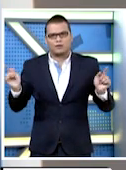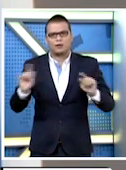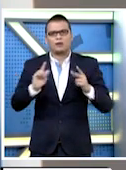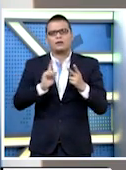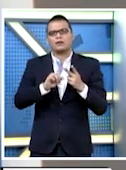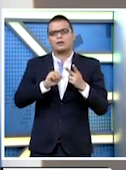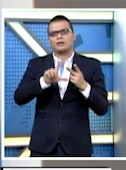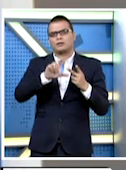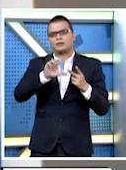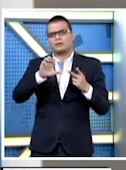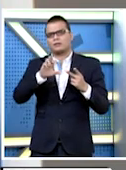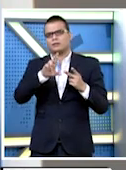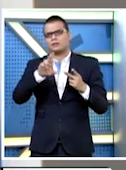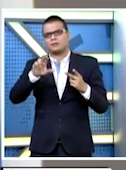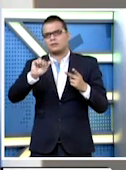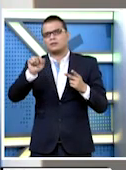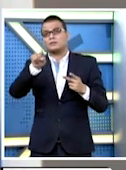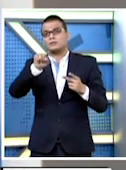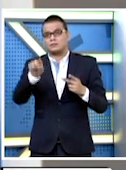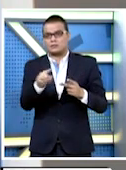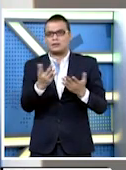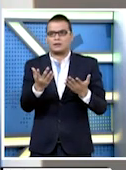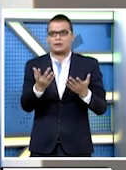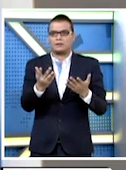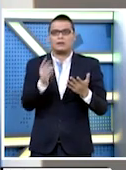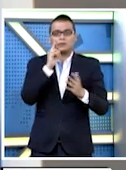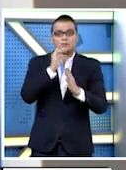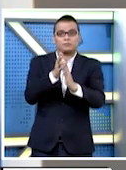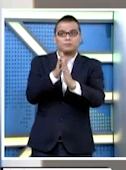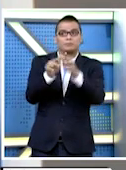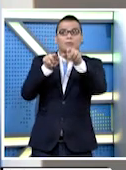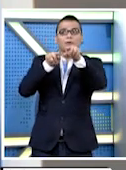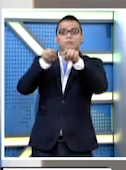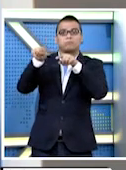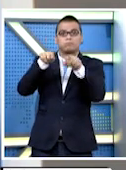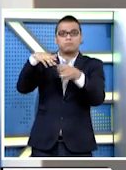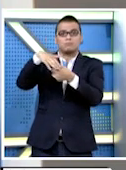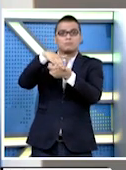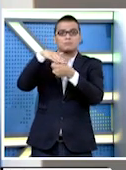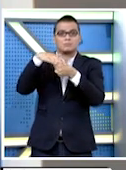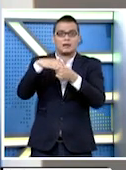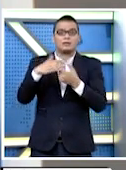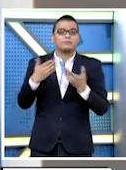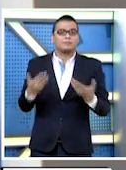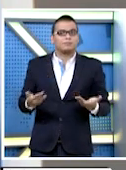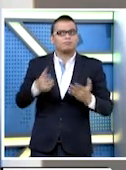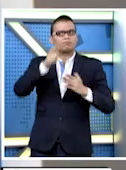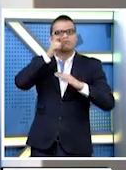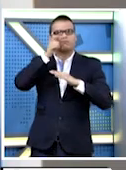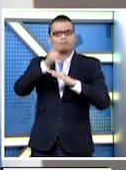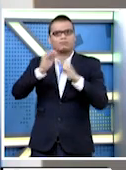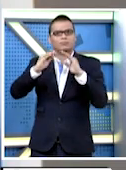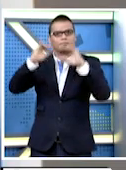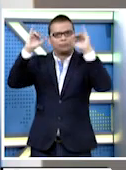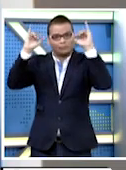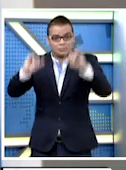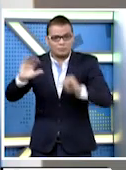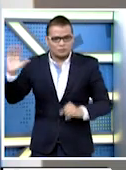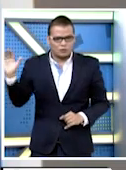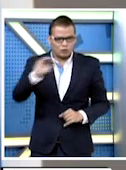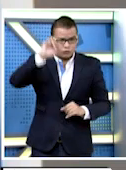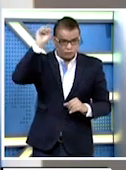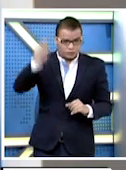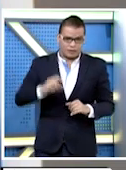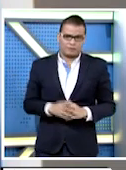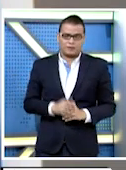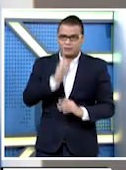Camargo, y necesitamos decirle a los ciudadanos que en esos barrios debe de profundizarse el aislamiento. Yo le quiero